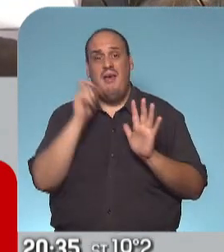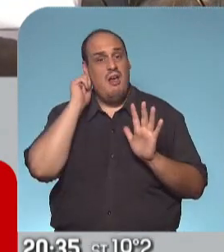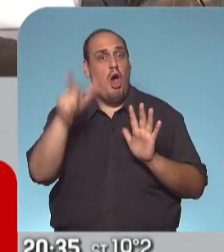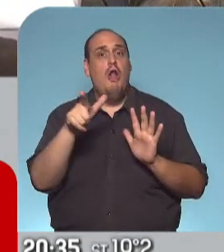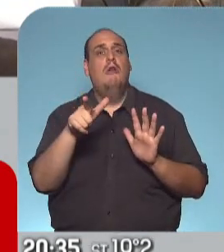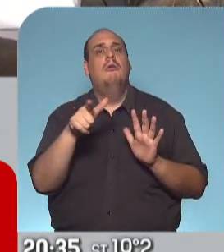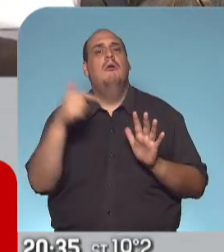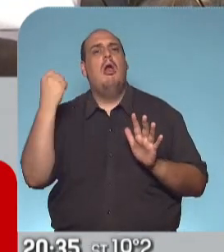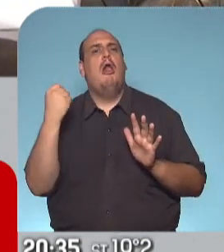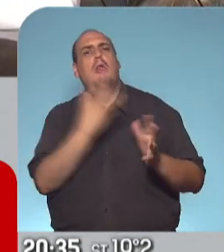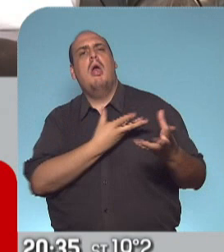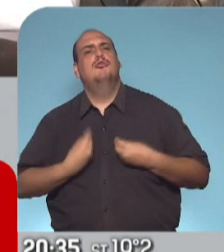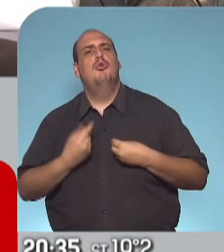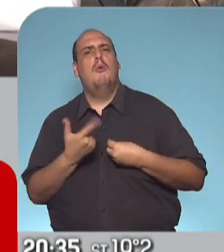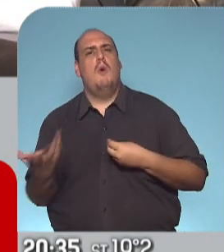efectivo?